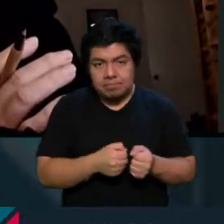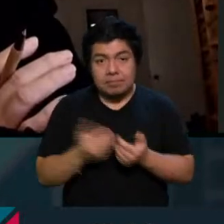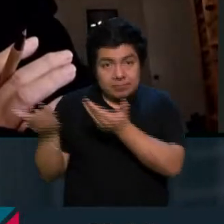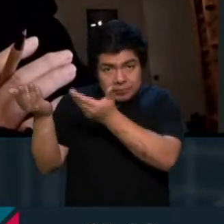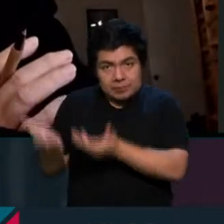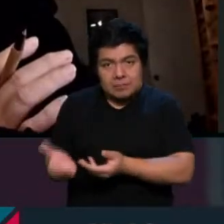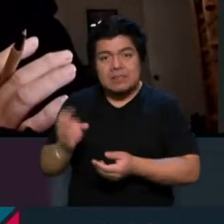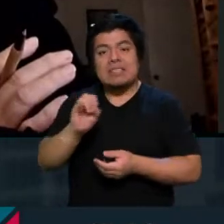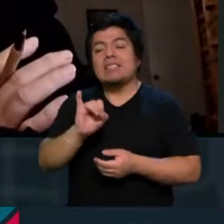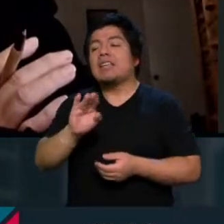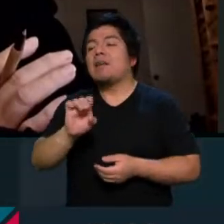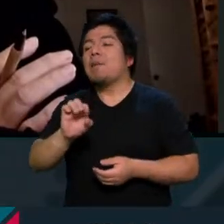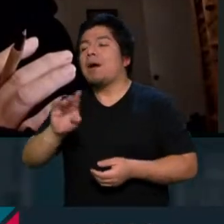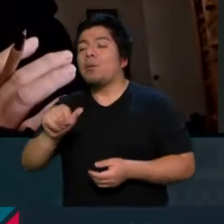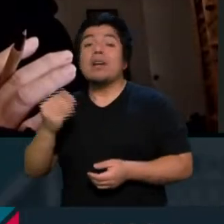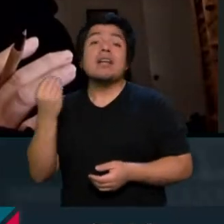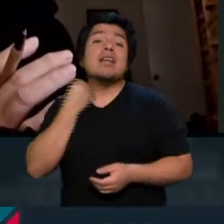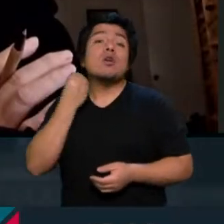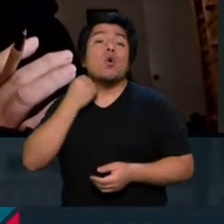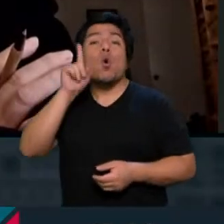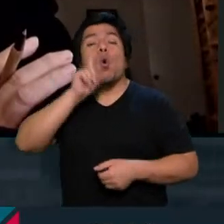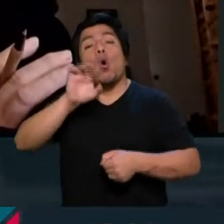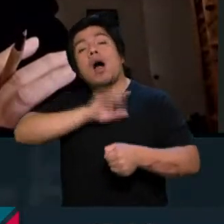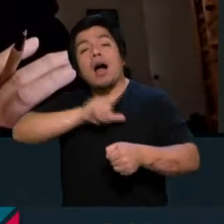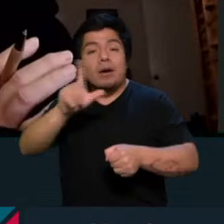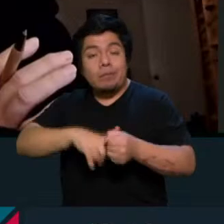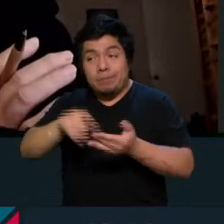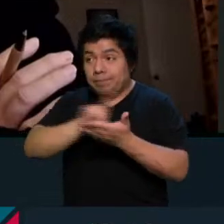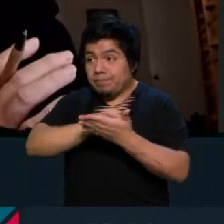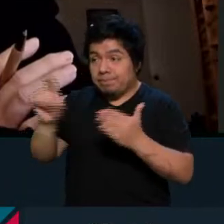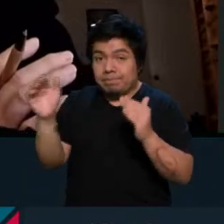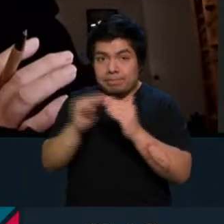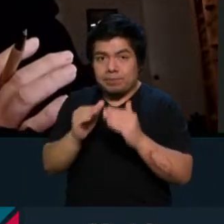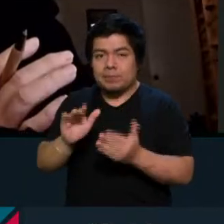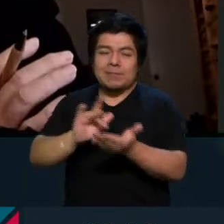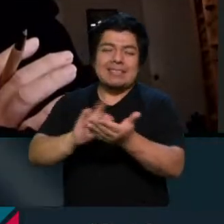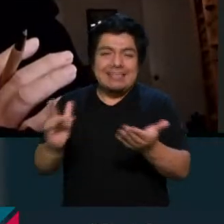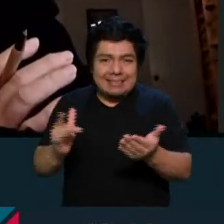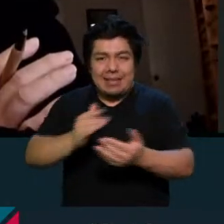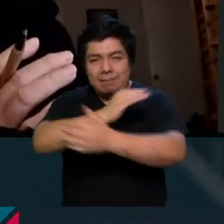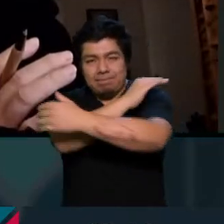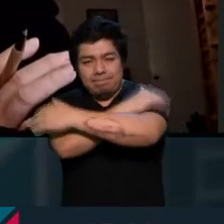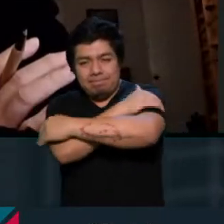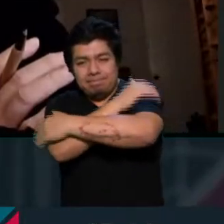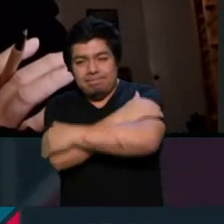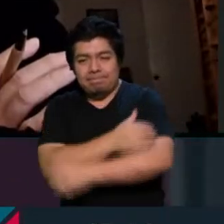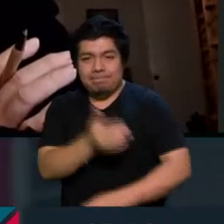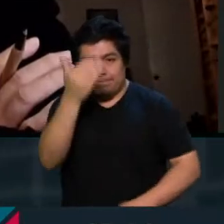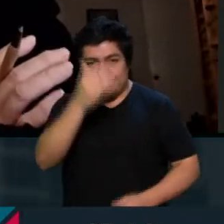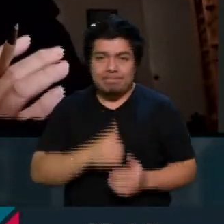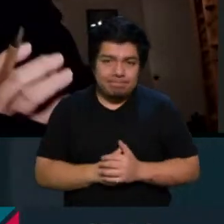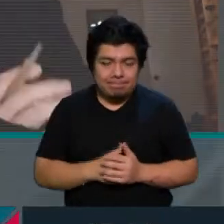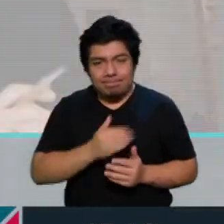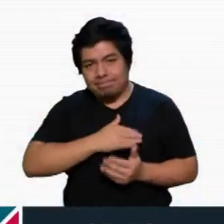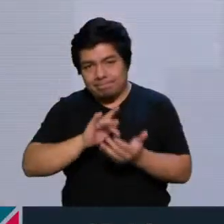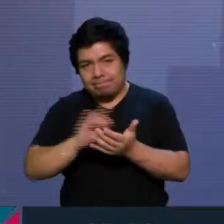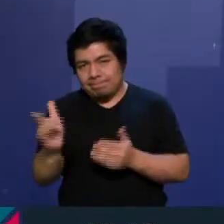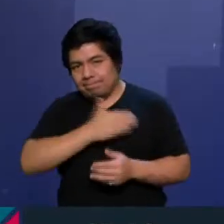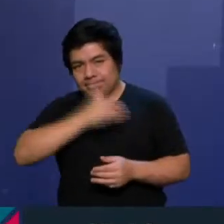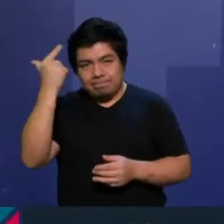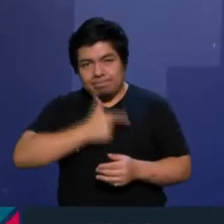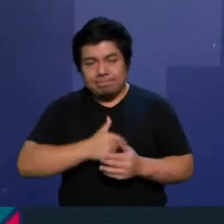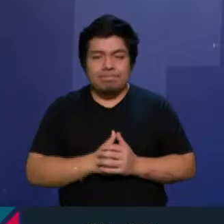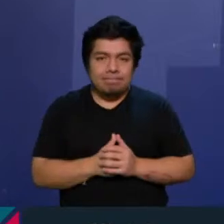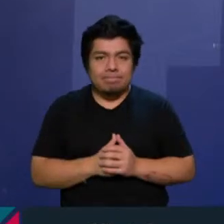Ella, Silvia Emanueli, es abogada especializada en Derecho a la Vivienda. Muchísimas gracias, un abrazo. Gracias. Muchas gracias, buenas